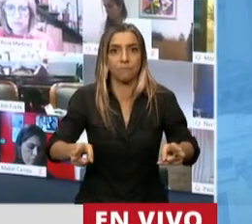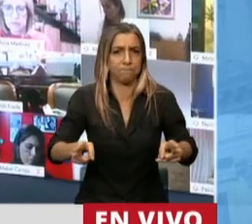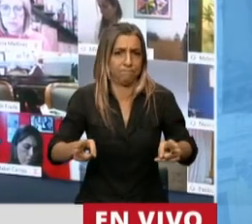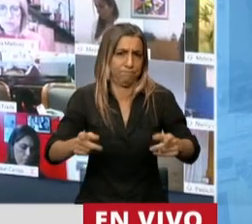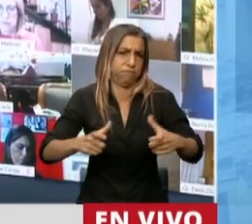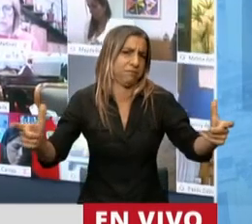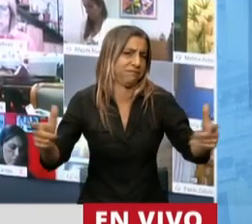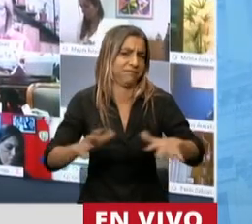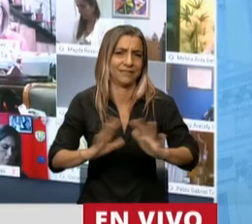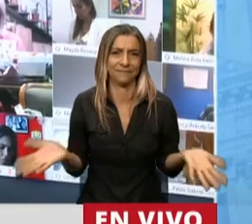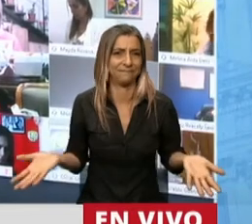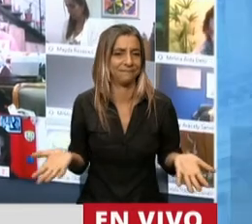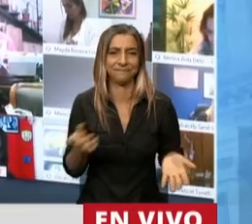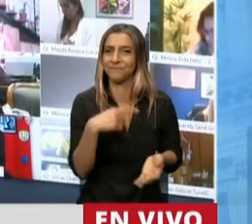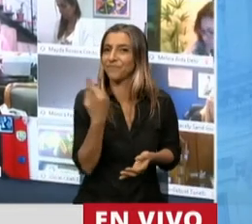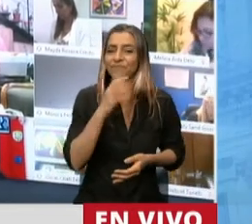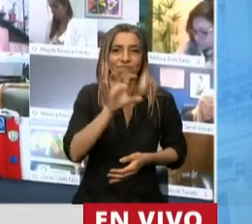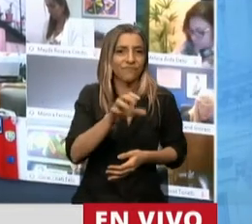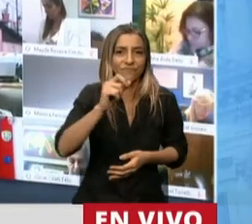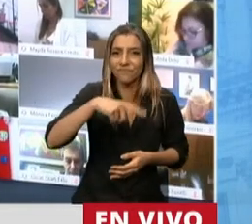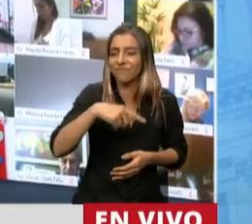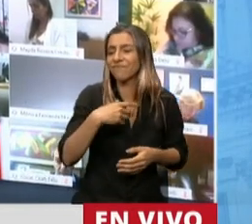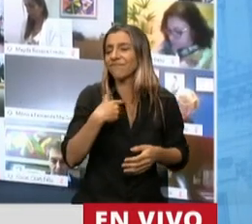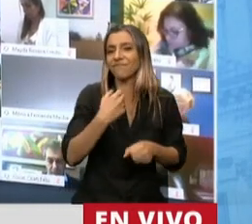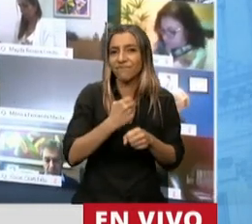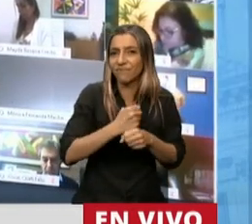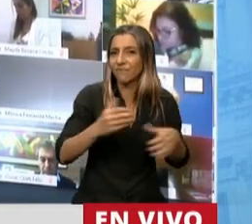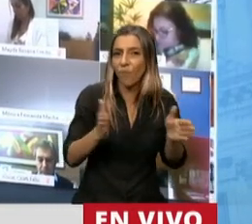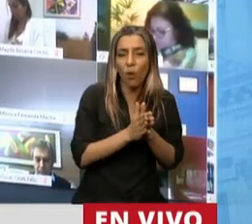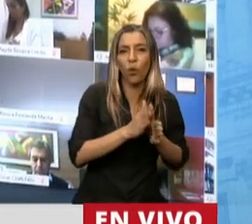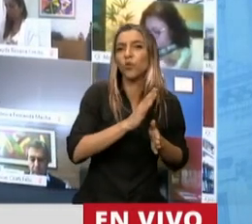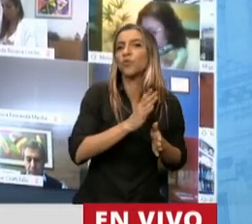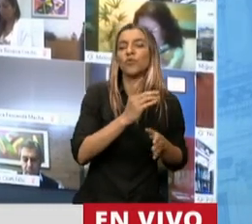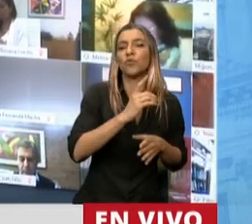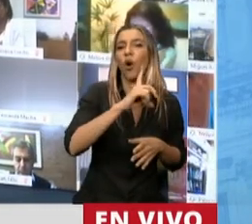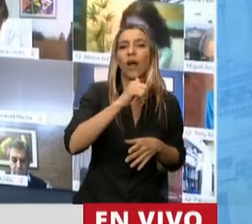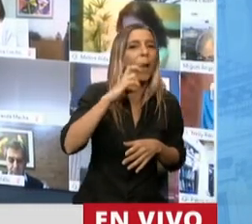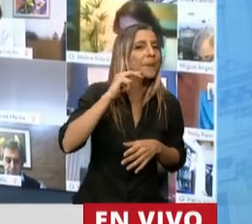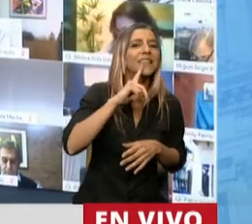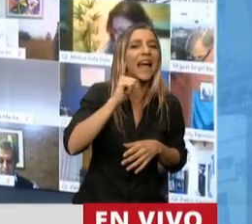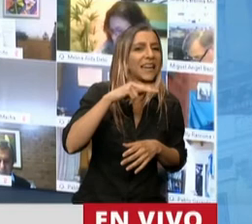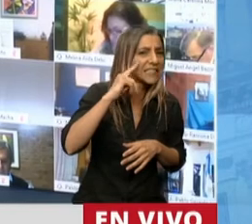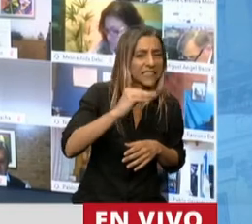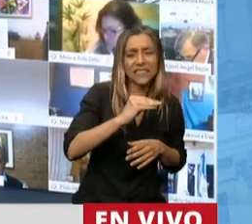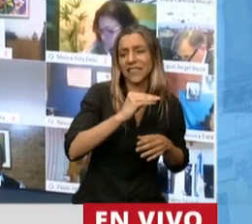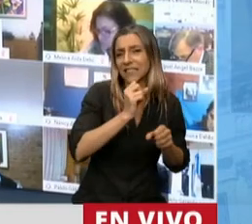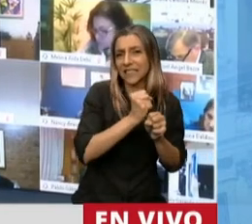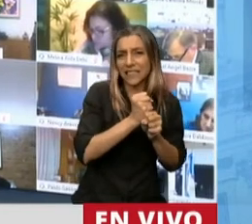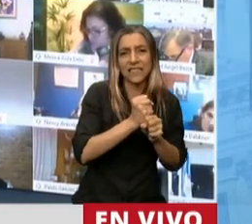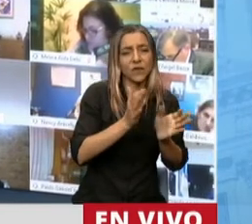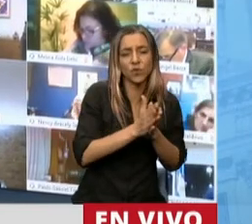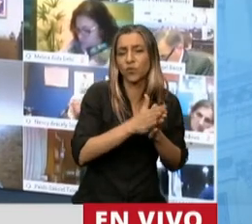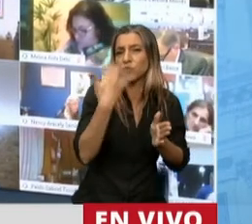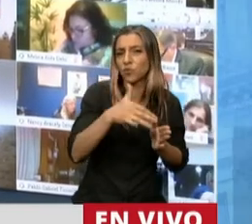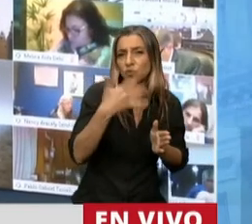trabajado arduamente junto al gobernador Capitanich. Hemos tenido muchas dificultades, pero también ha habido una enorme